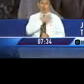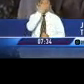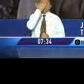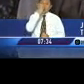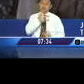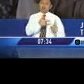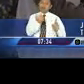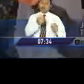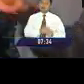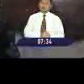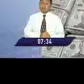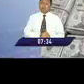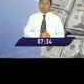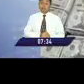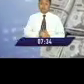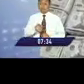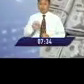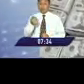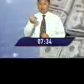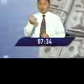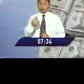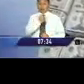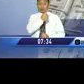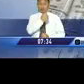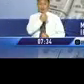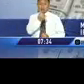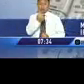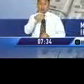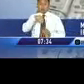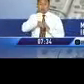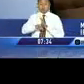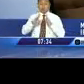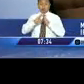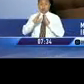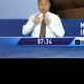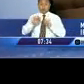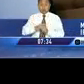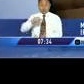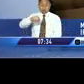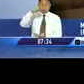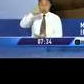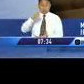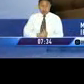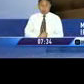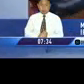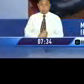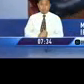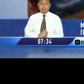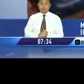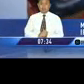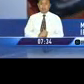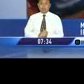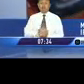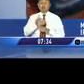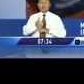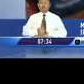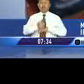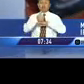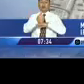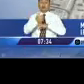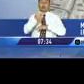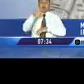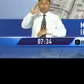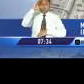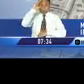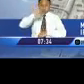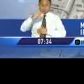crimen. Sobre la gran cantidad de dinero que Andrade tenía guardados dentro de maletas y cajas en su vivienda, las autoridades